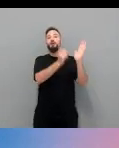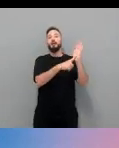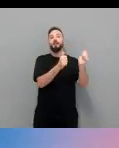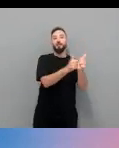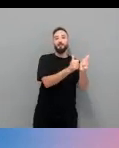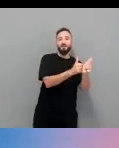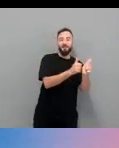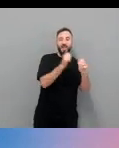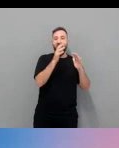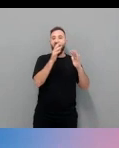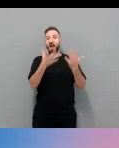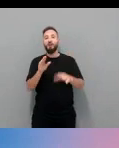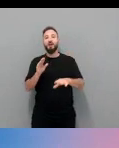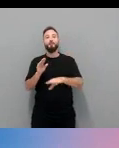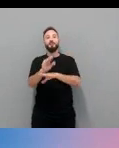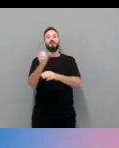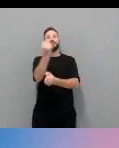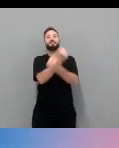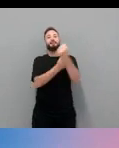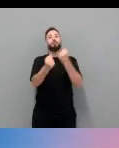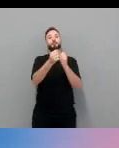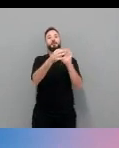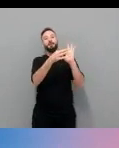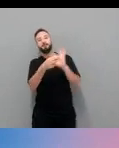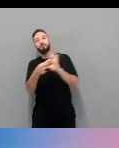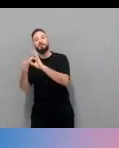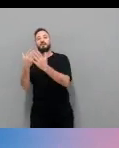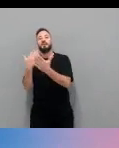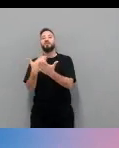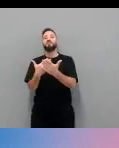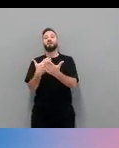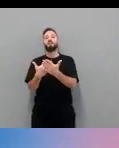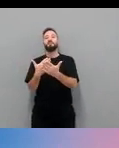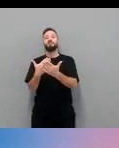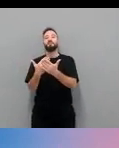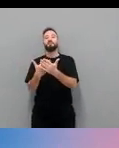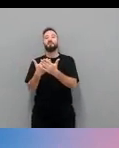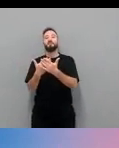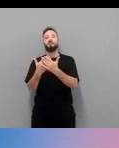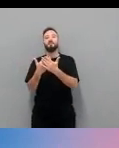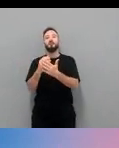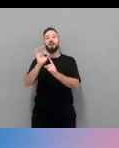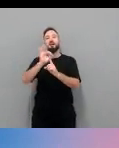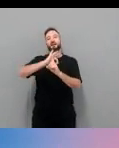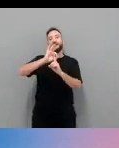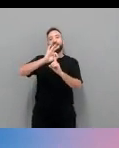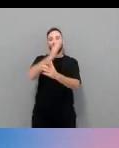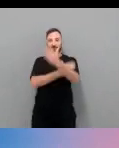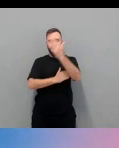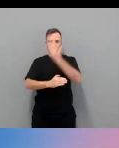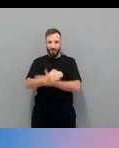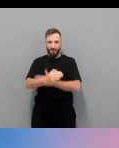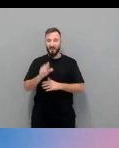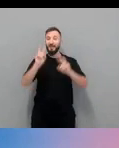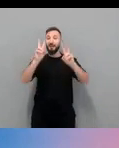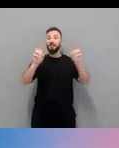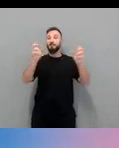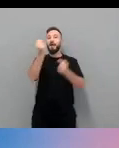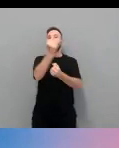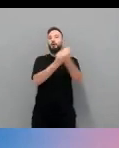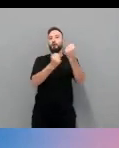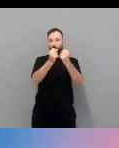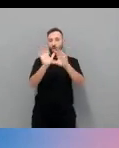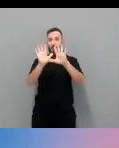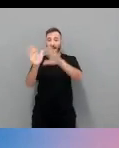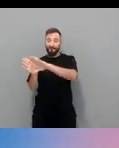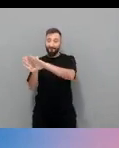ahora de las prestaciones económicas que se derivan del certificado del grado de discapacidad, las prestaciones económicas, pero luego hay